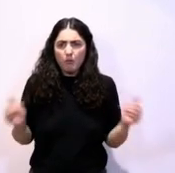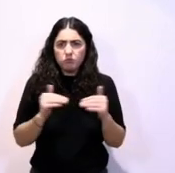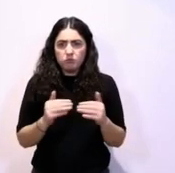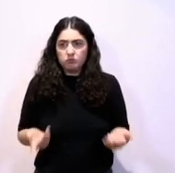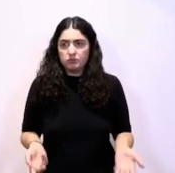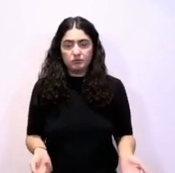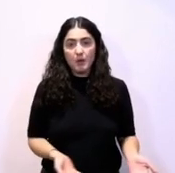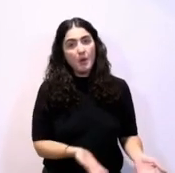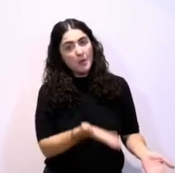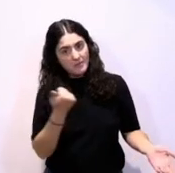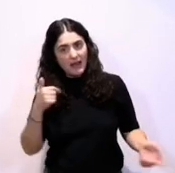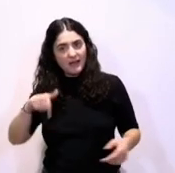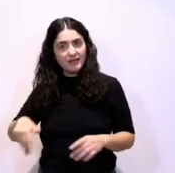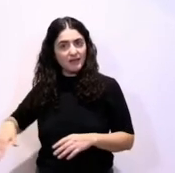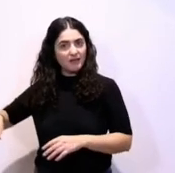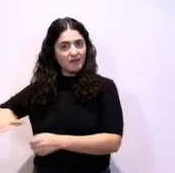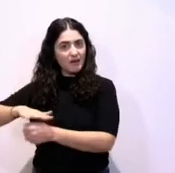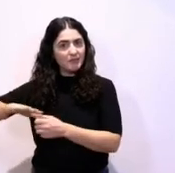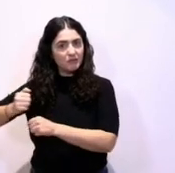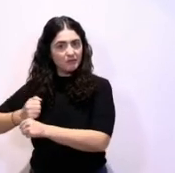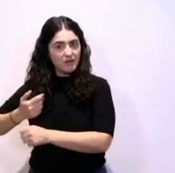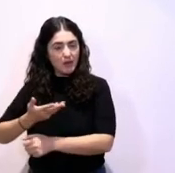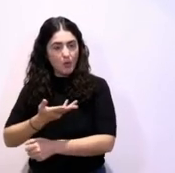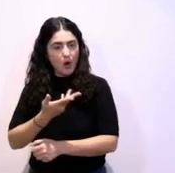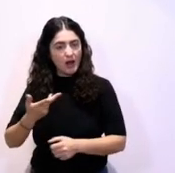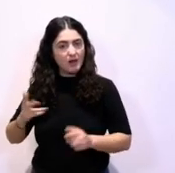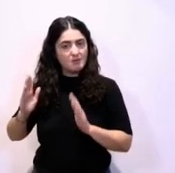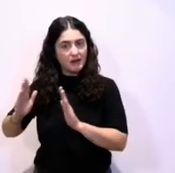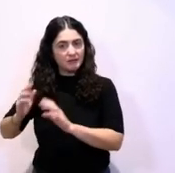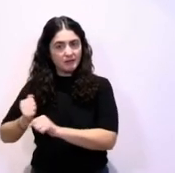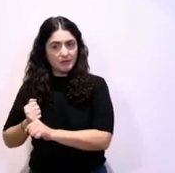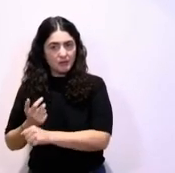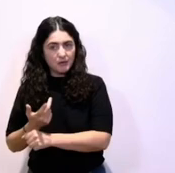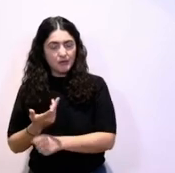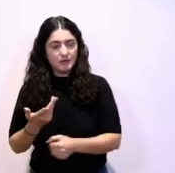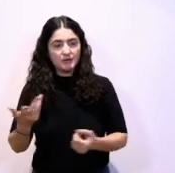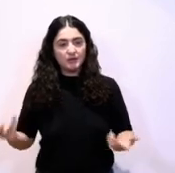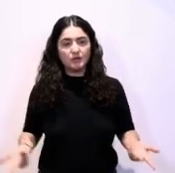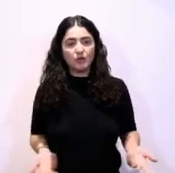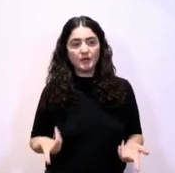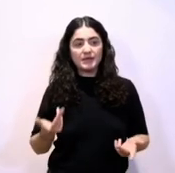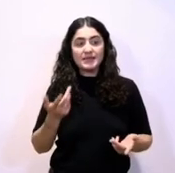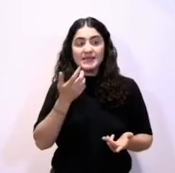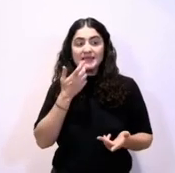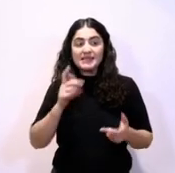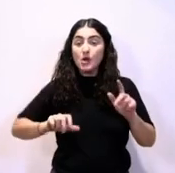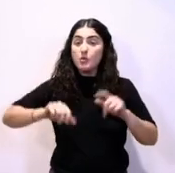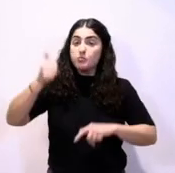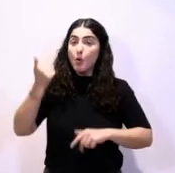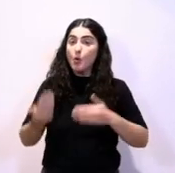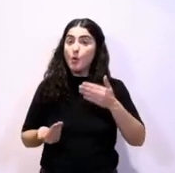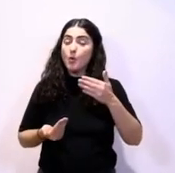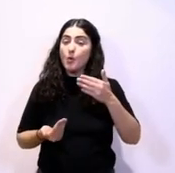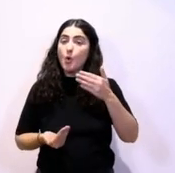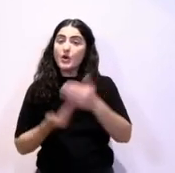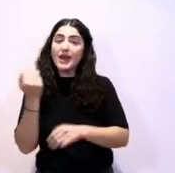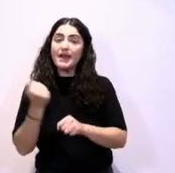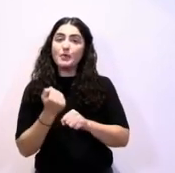lado. ¿Qué van a hacer para la implantación de la reducción de jornada cuando se apruebe? ¿Y qué va a hacer su partido para